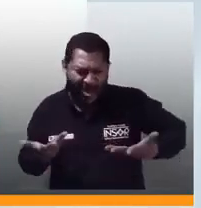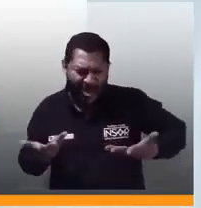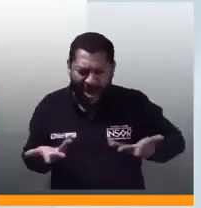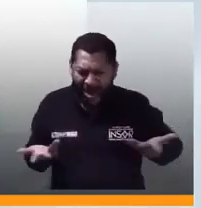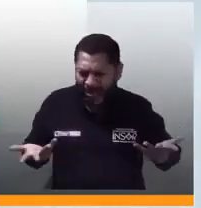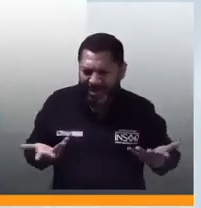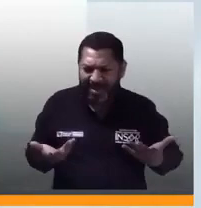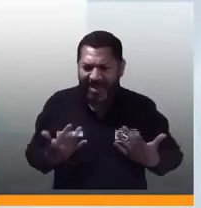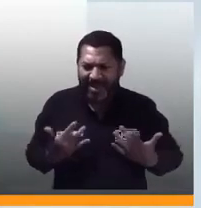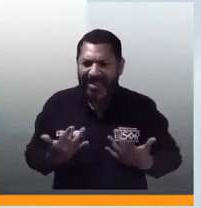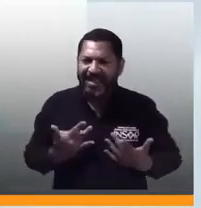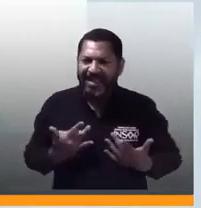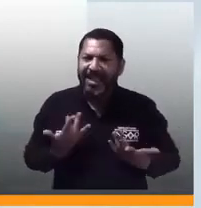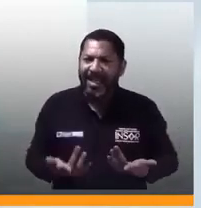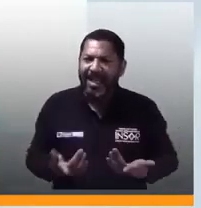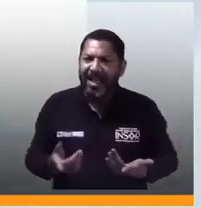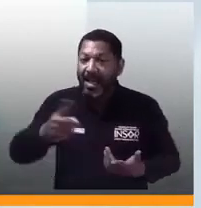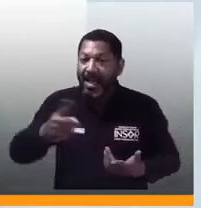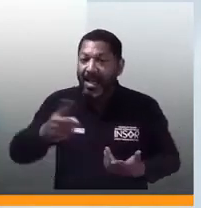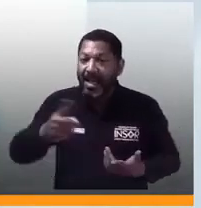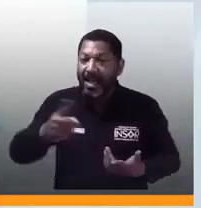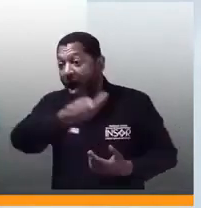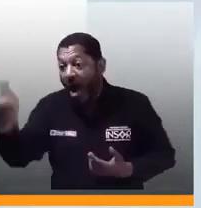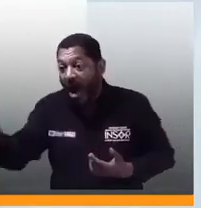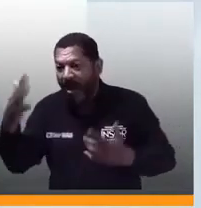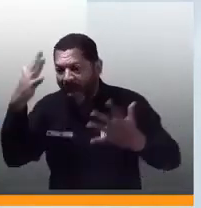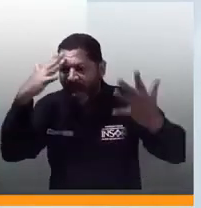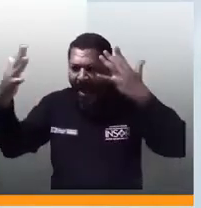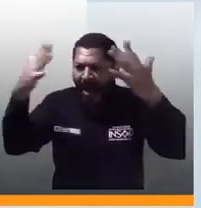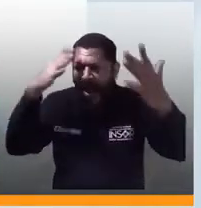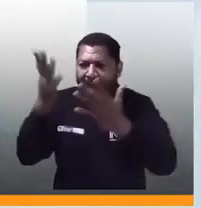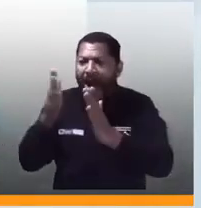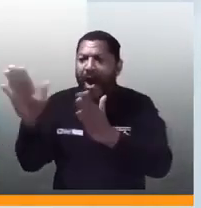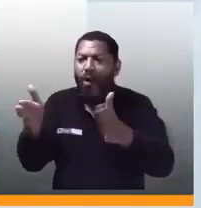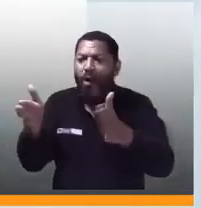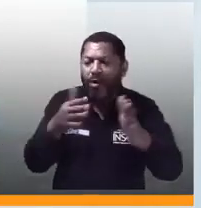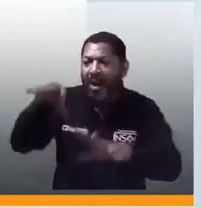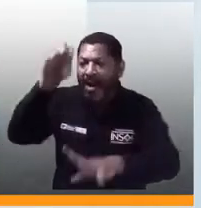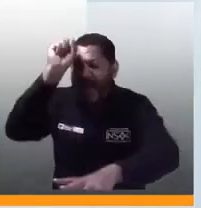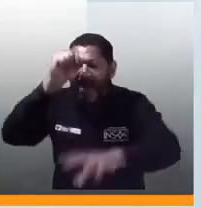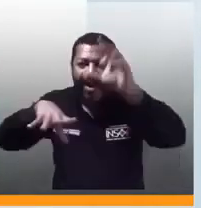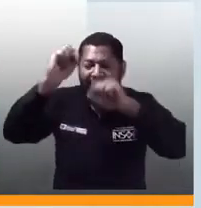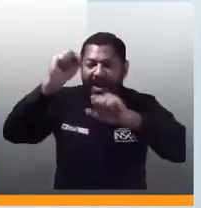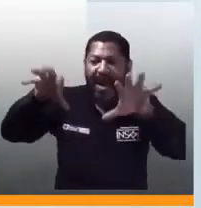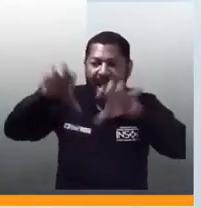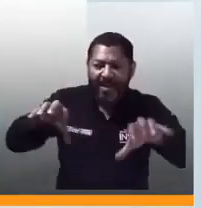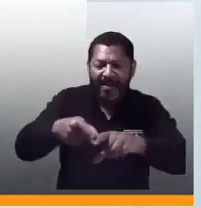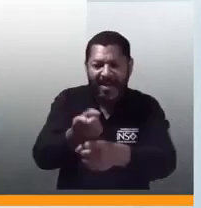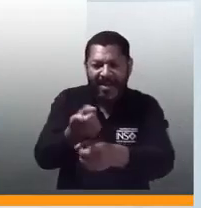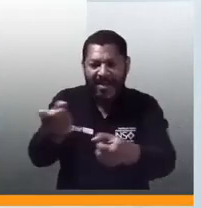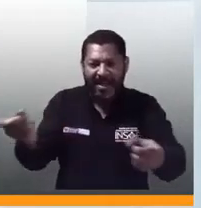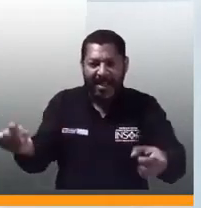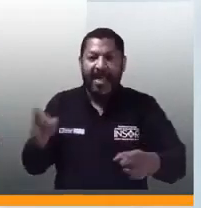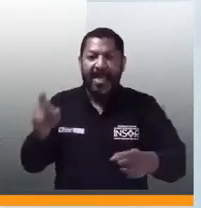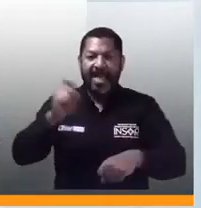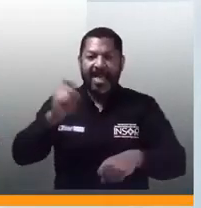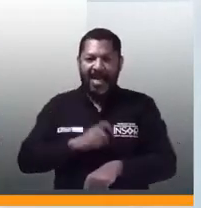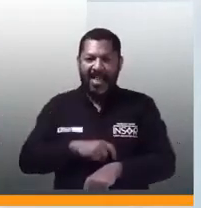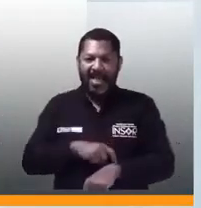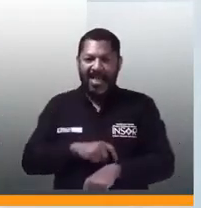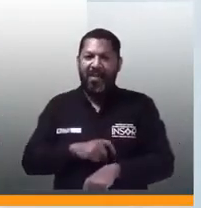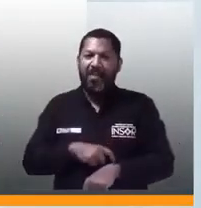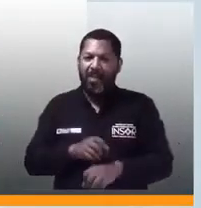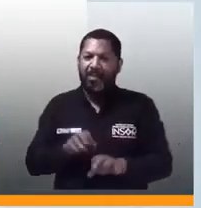están, ellos tienen también otros cursos y demás, y pues cada actividad requerirá un tiempo